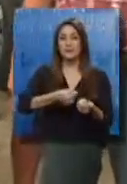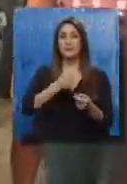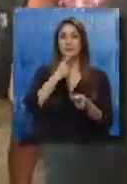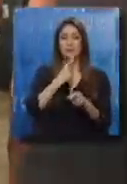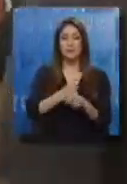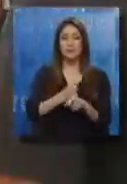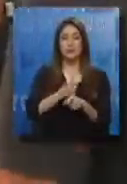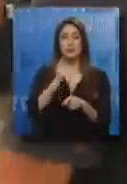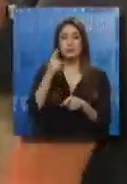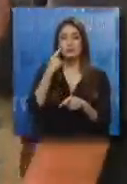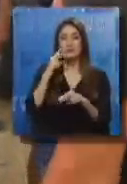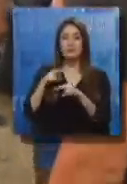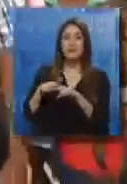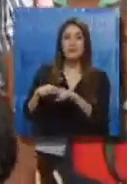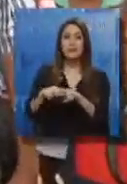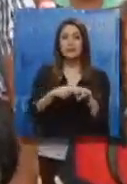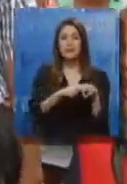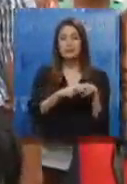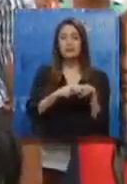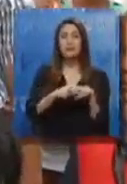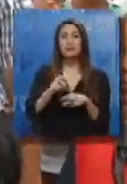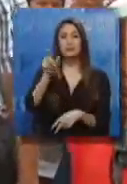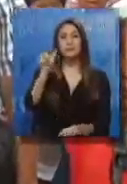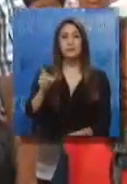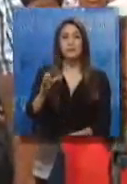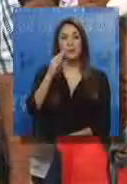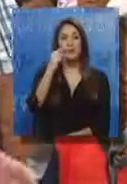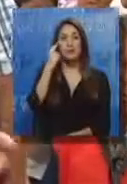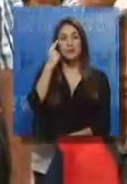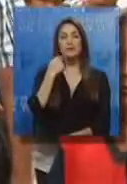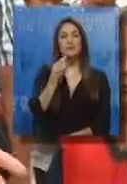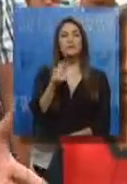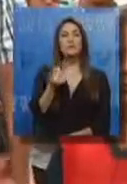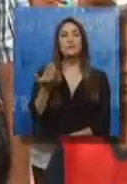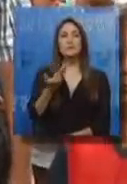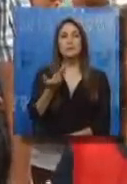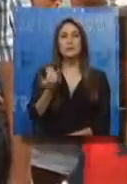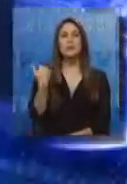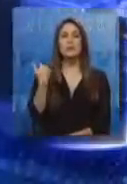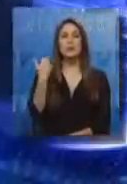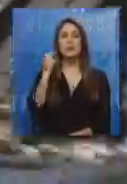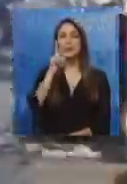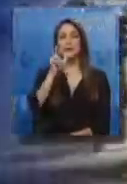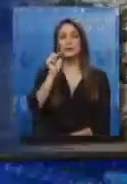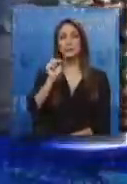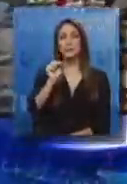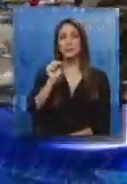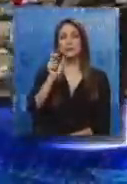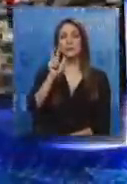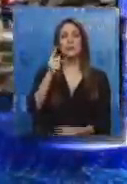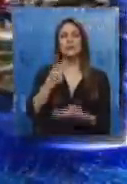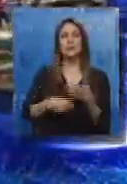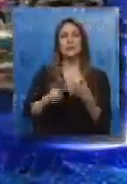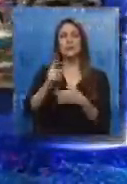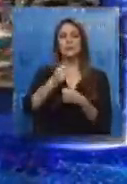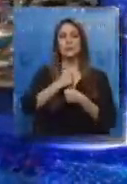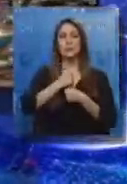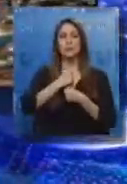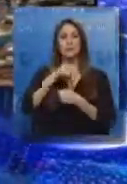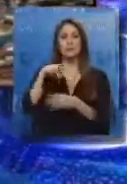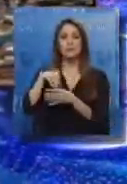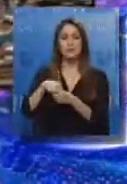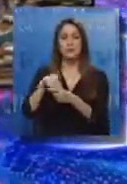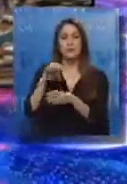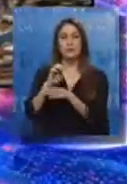precisamente durante un recorrido por las zonas afectadas que el mandatario proyectó el monto que podría alcanzar los 3 puntos del Producto Interno Bruto y que este 1 de